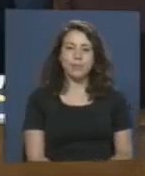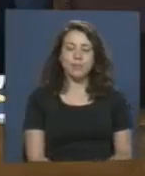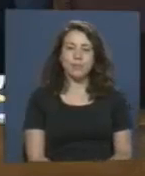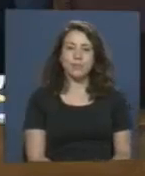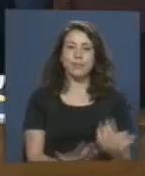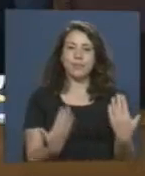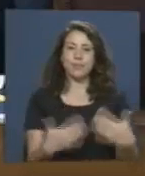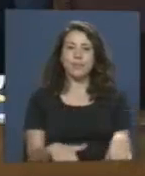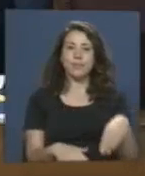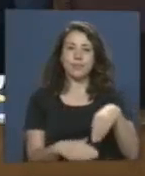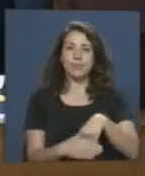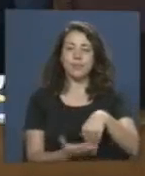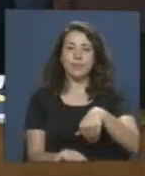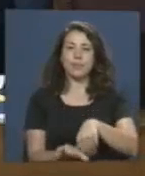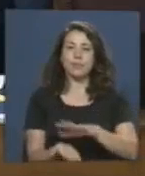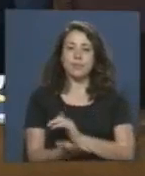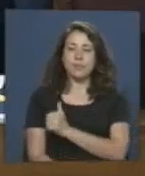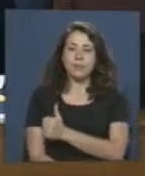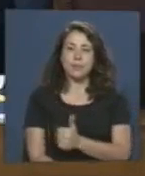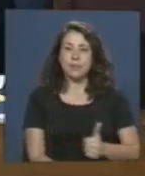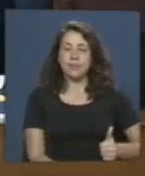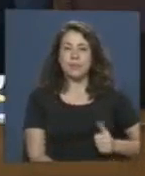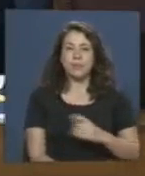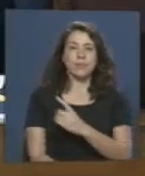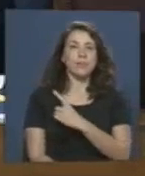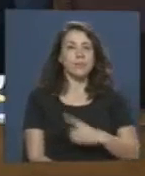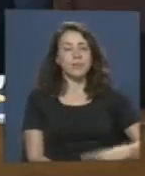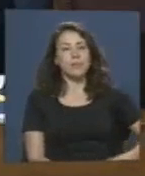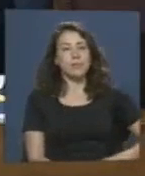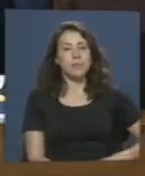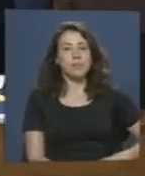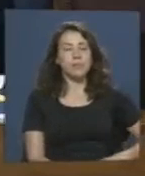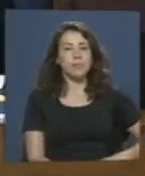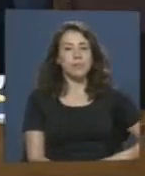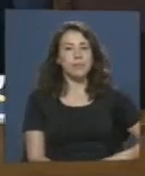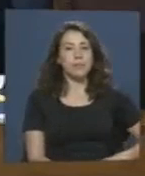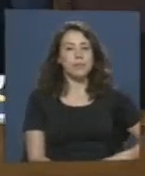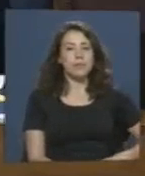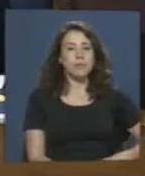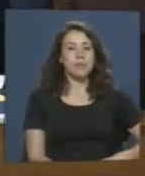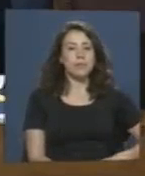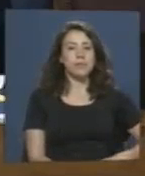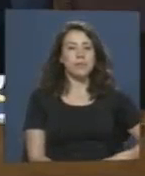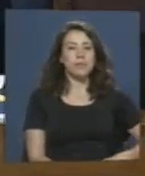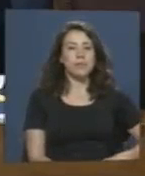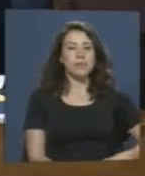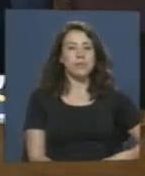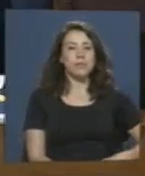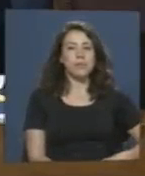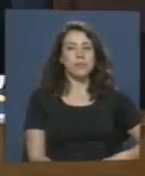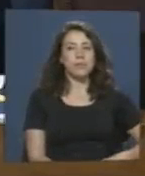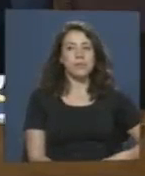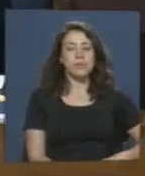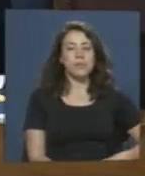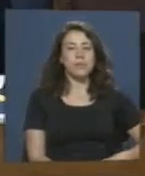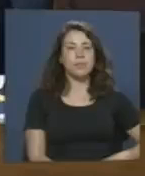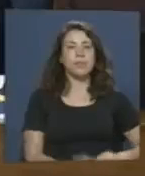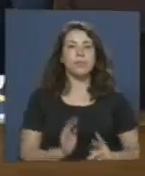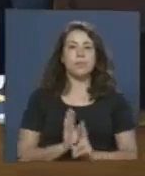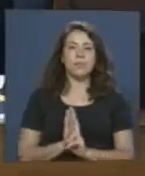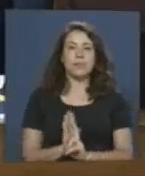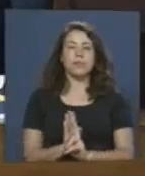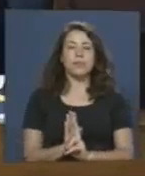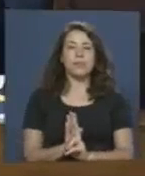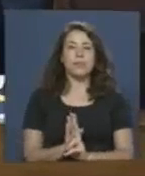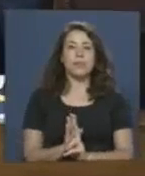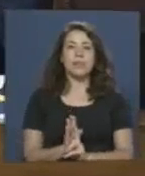Han votado todas y todos los señores parlamentarios. Sí, estamos listos, presidente.